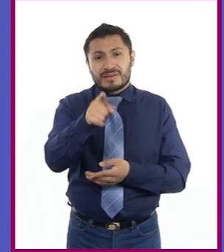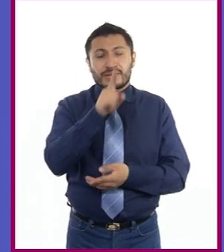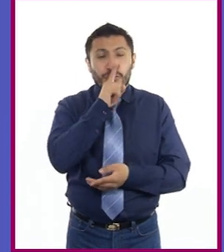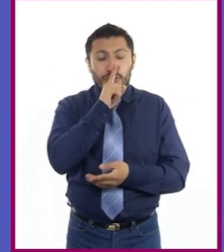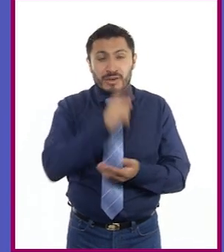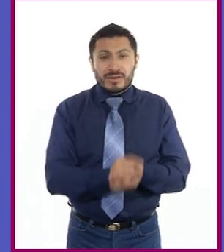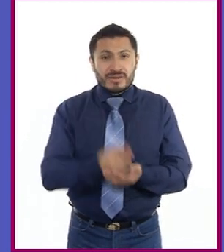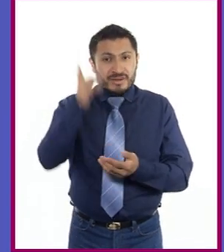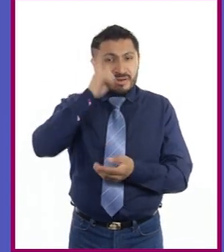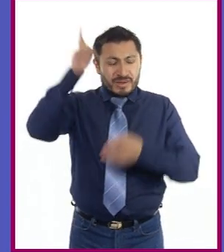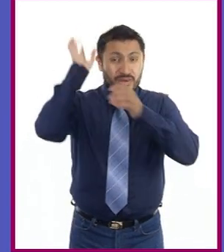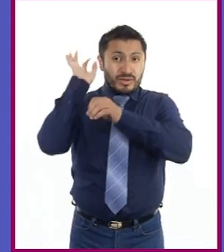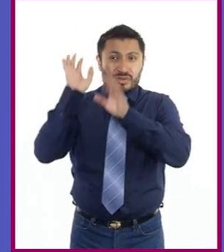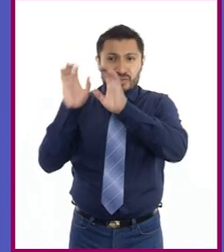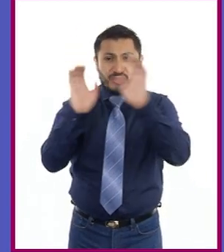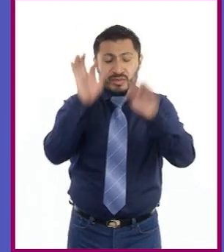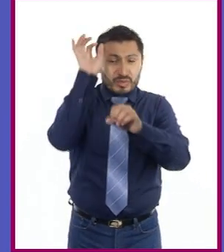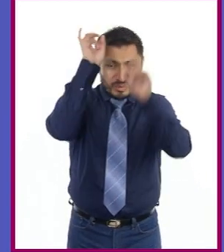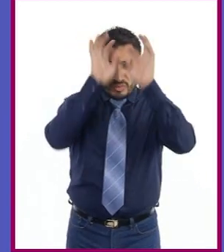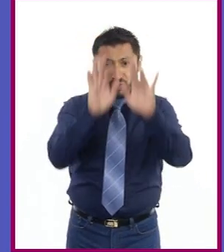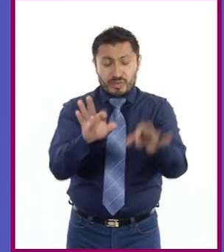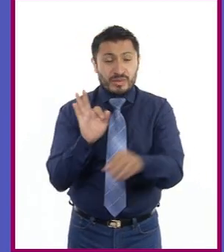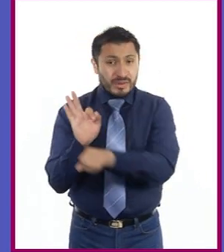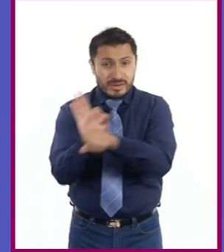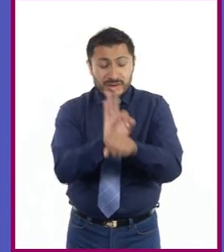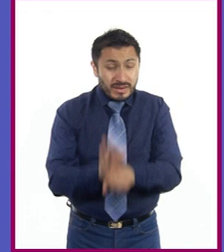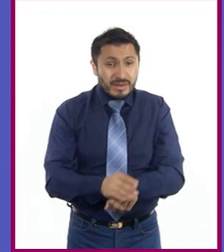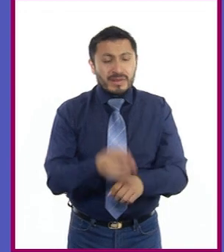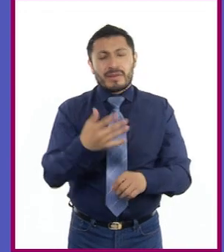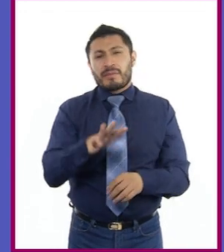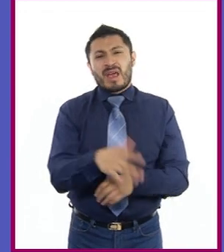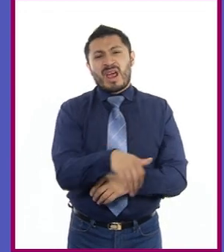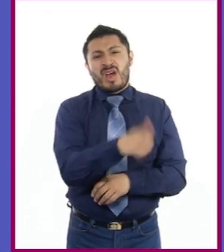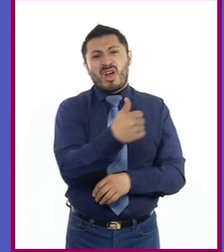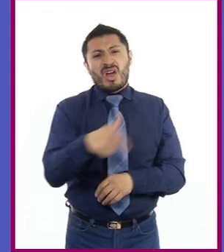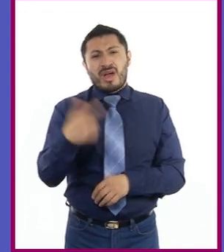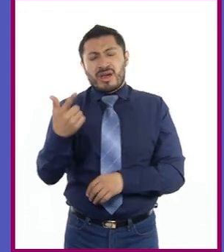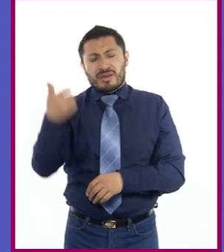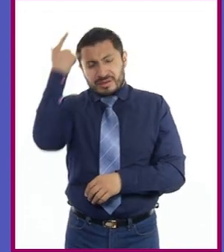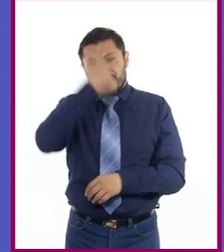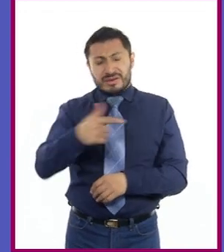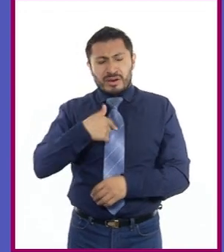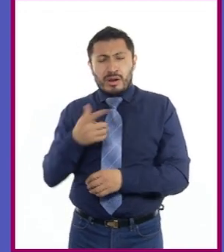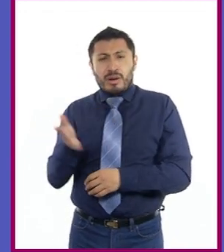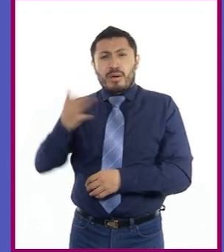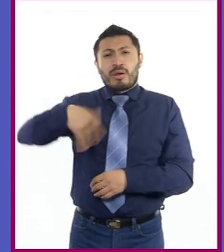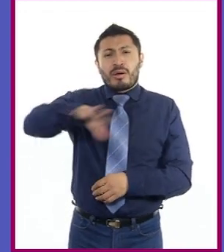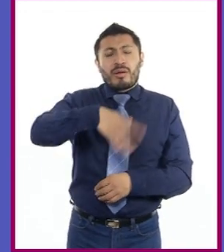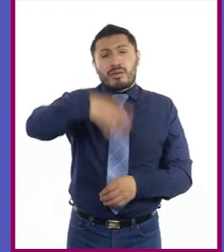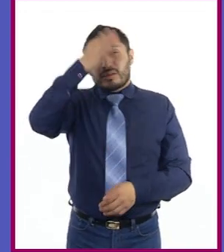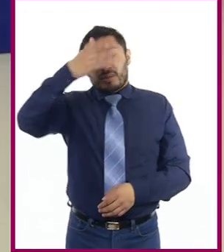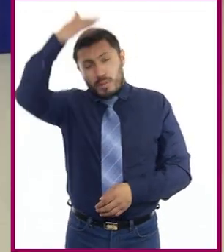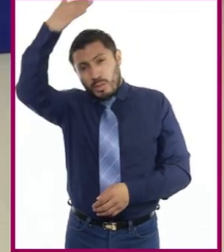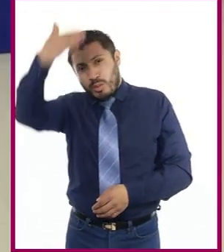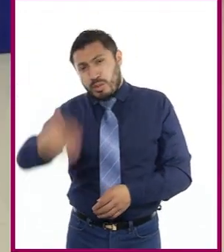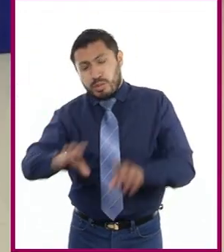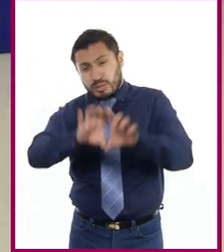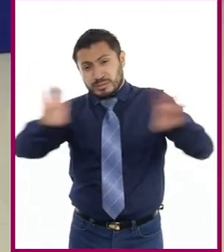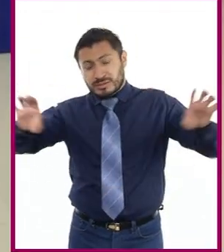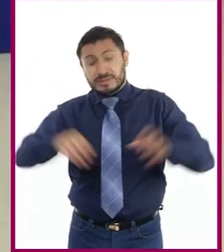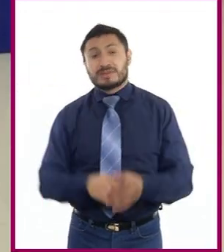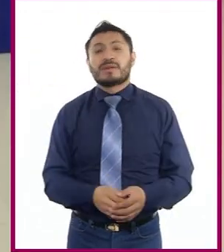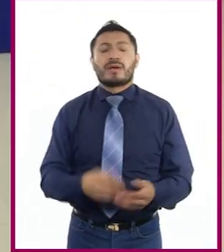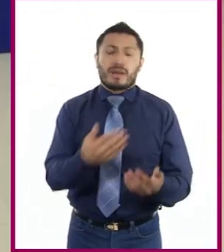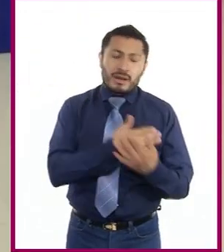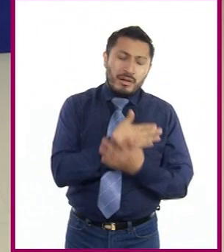Dios os guarde, amigos. Entre 11 y 12 iré a buscaros a la muralla. El amor que le